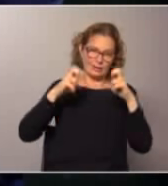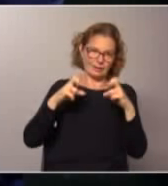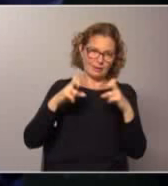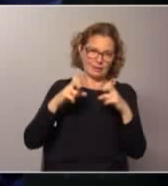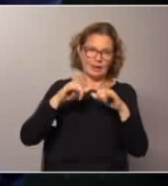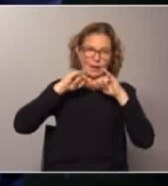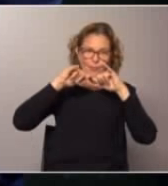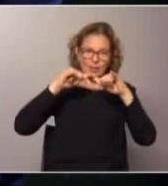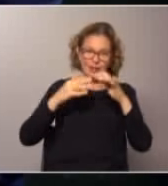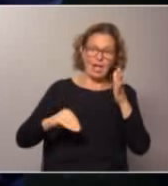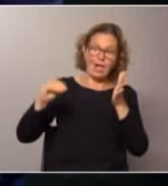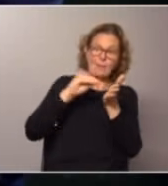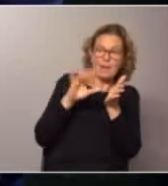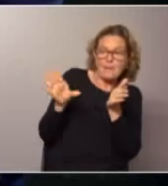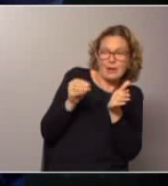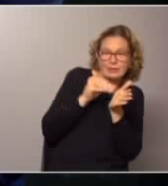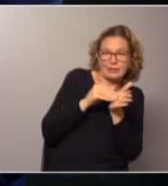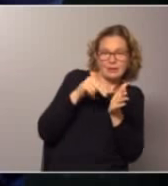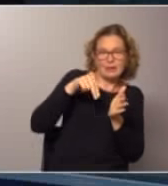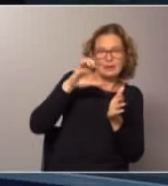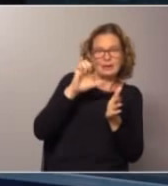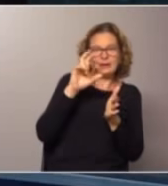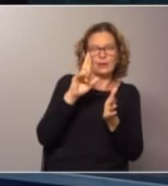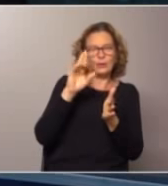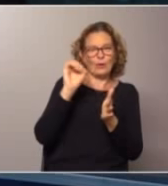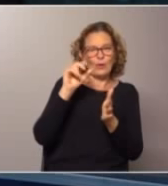campaña para más hagan tienen que agregar un neurólogo